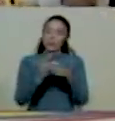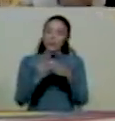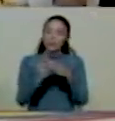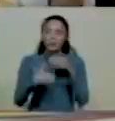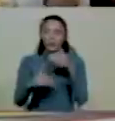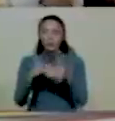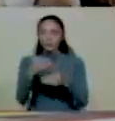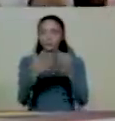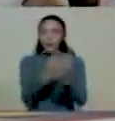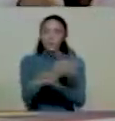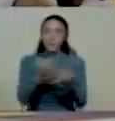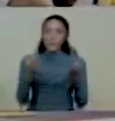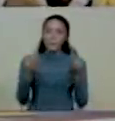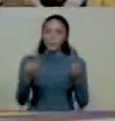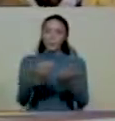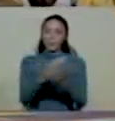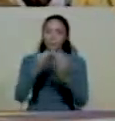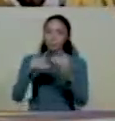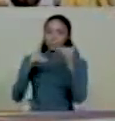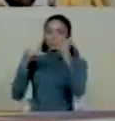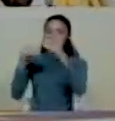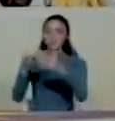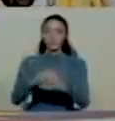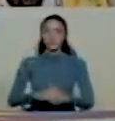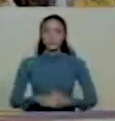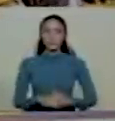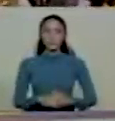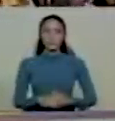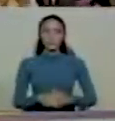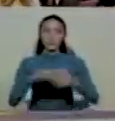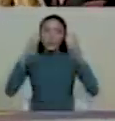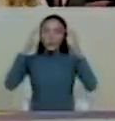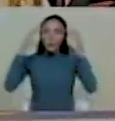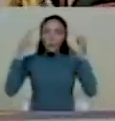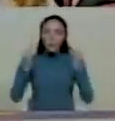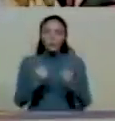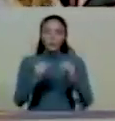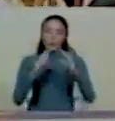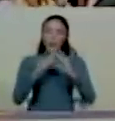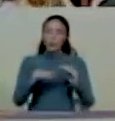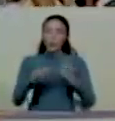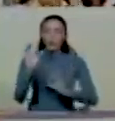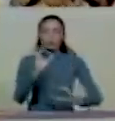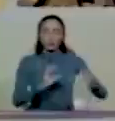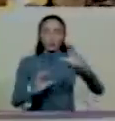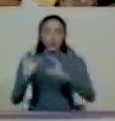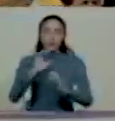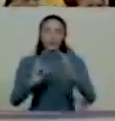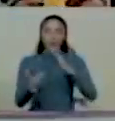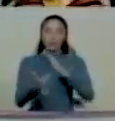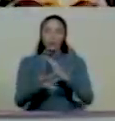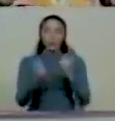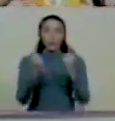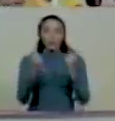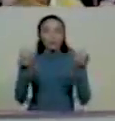funcional, del más alto estándar profesional, científico,